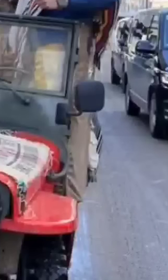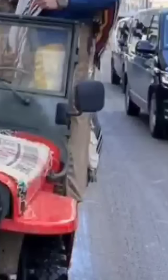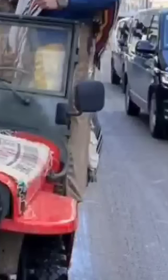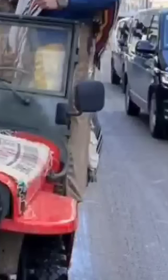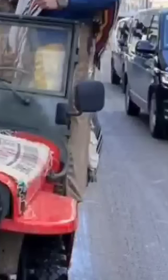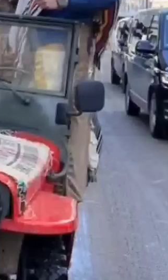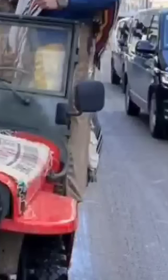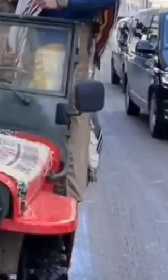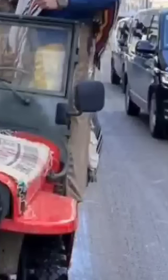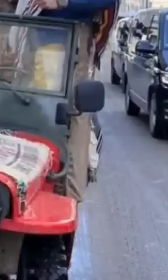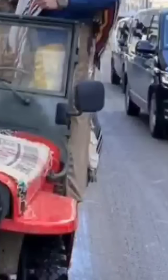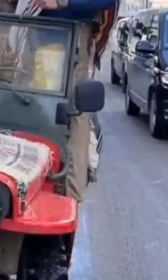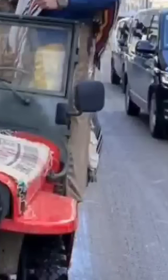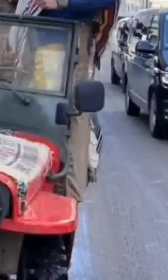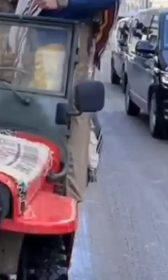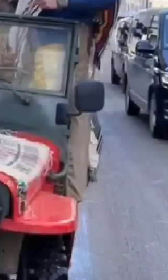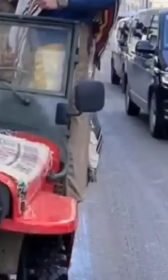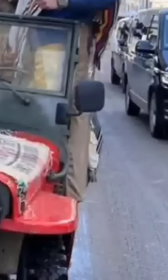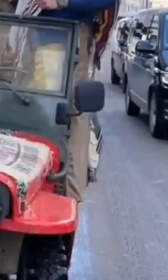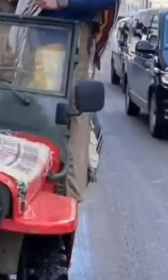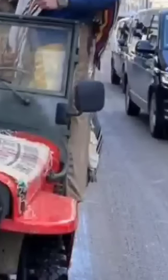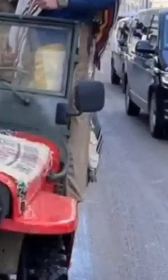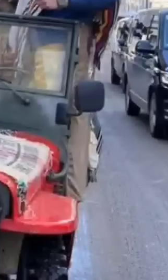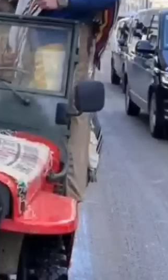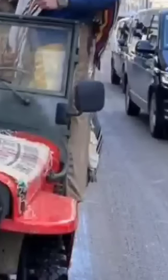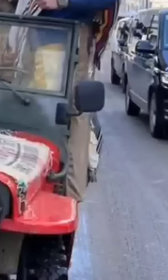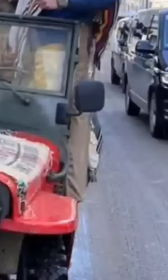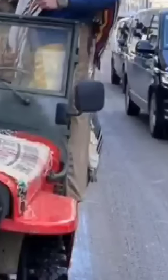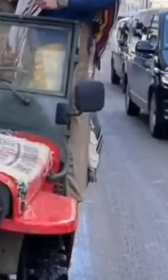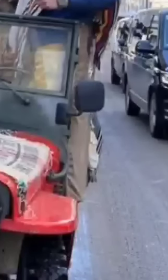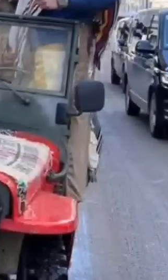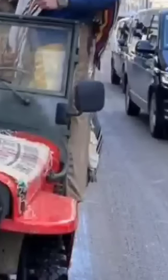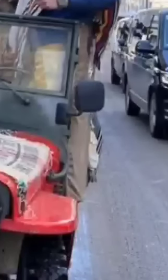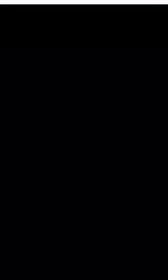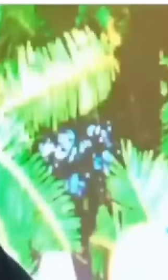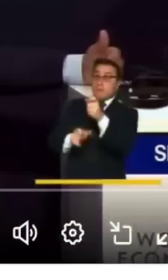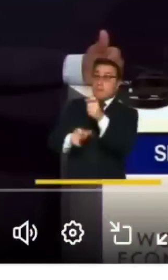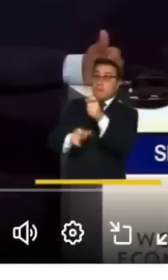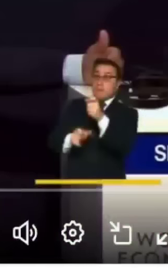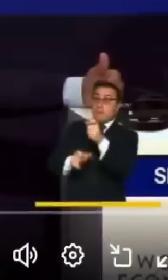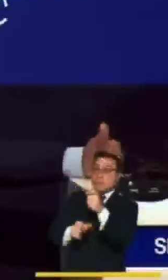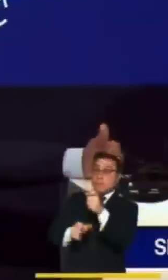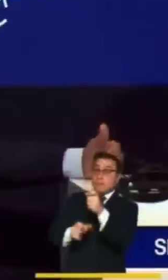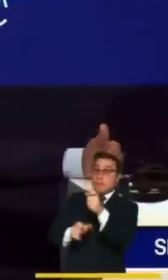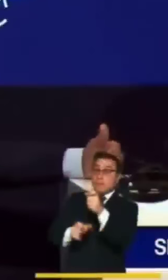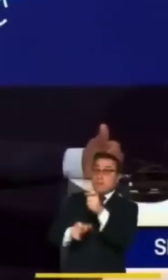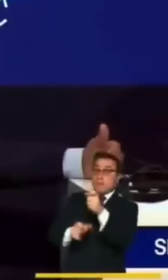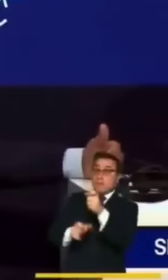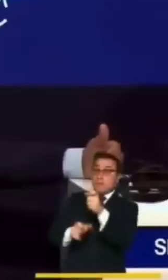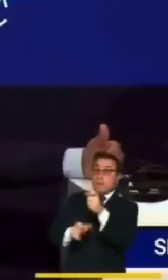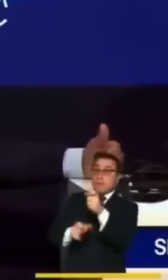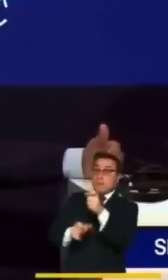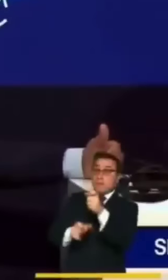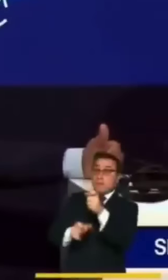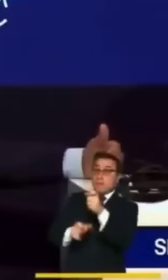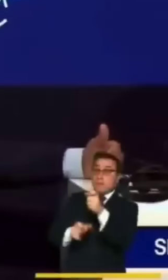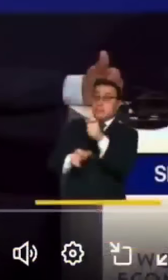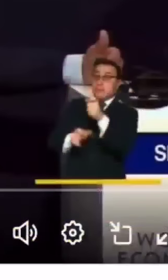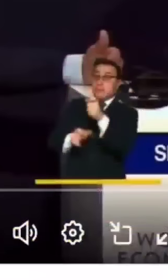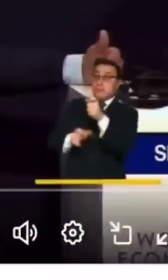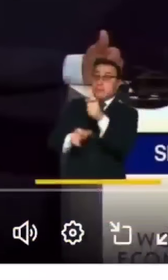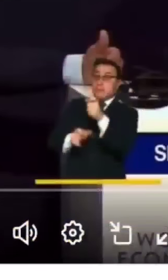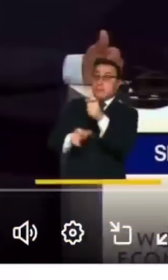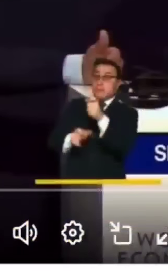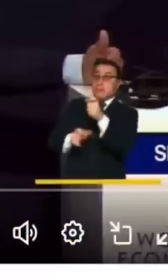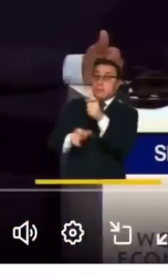ingresos en hoteles y en demás, ¿no? Lo que representa el turismo en el país. También el presidente Petro anunció la decisión